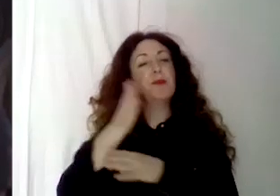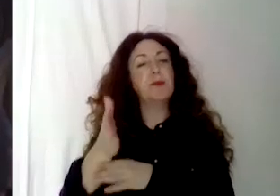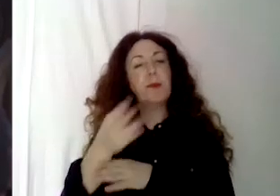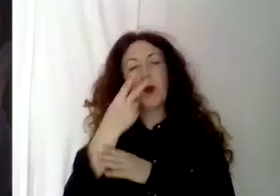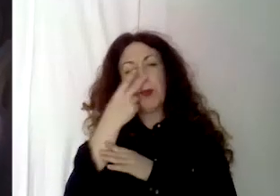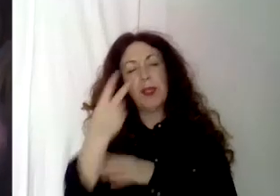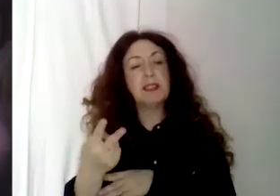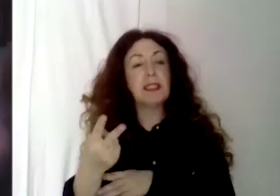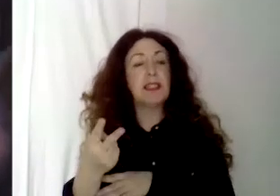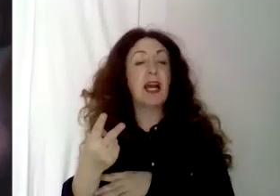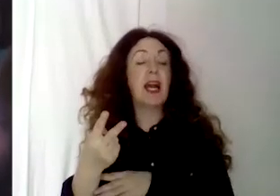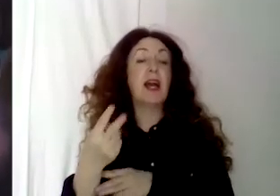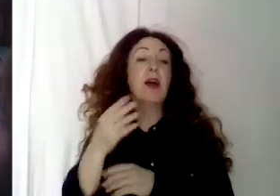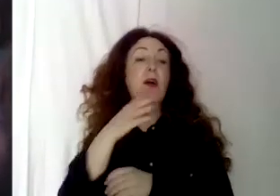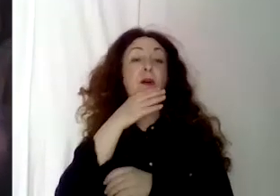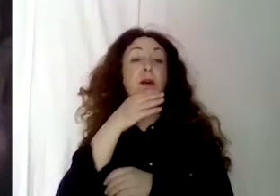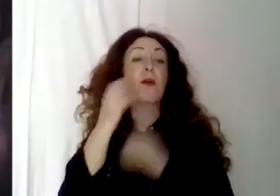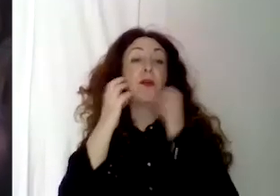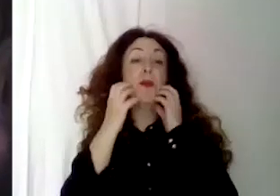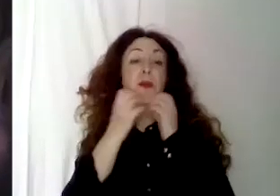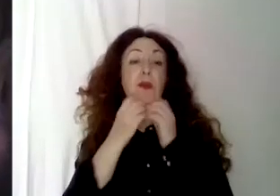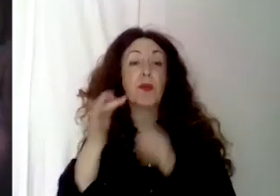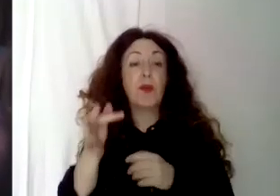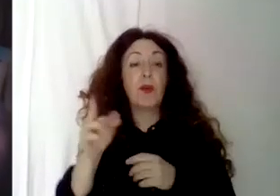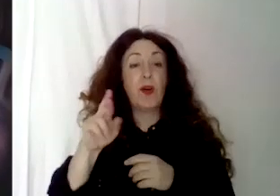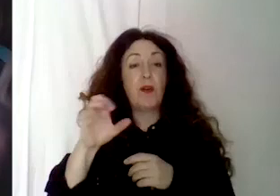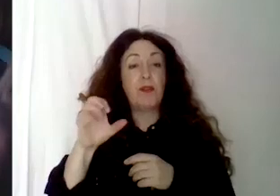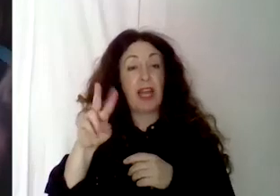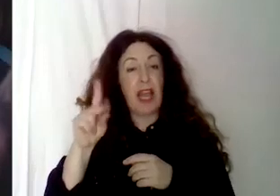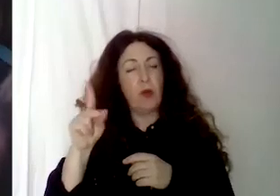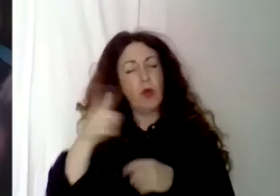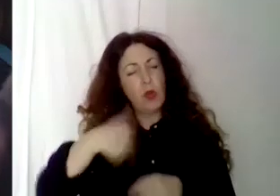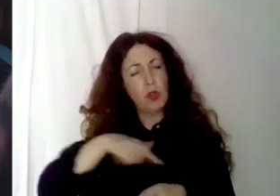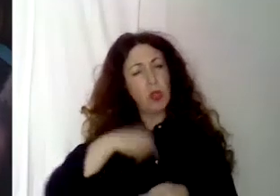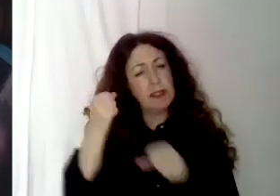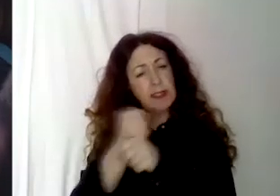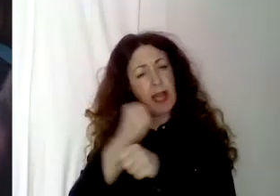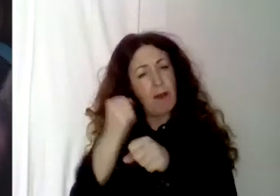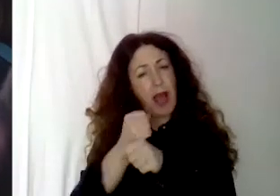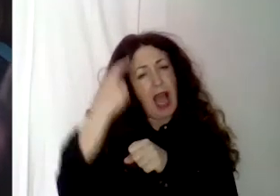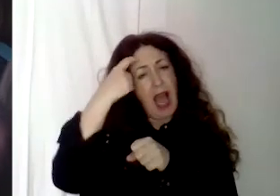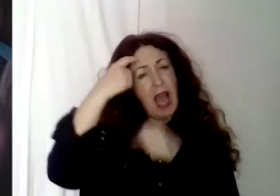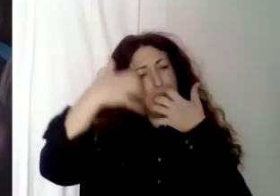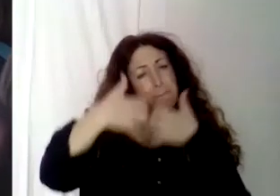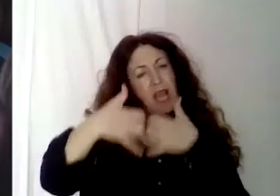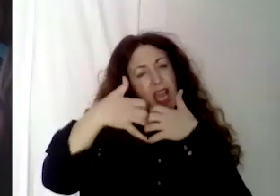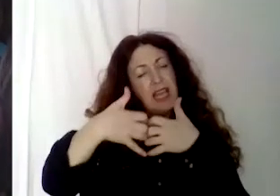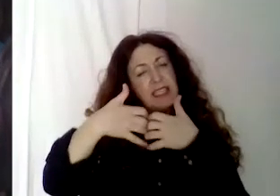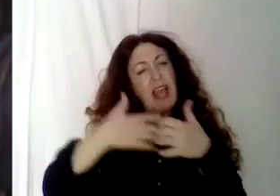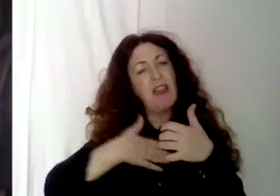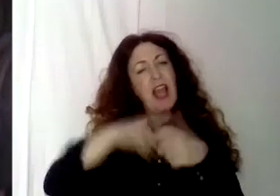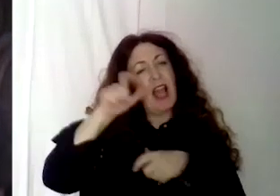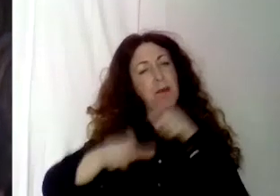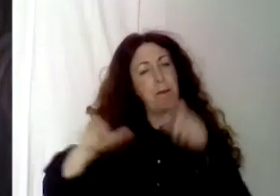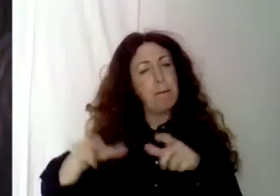personaje. Y Freud le dijo a Thomas Mann: sé que has dado una conferencia sobre mí a la que no he